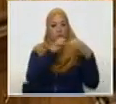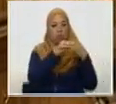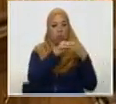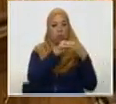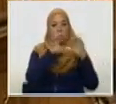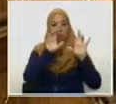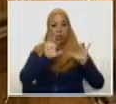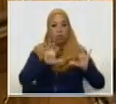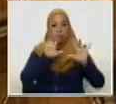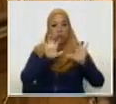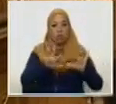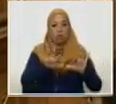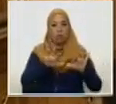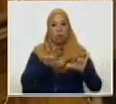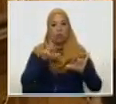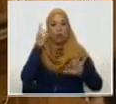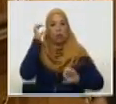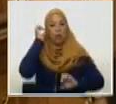Secretario, subsecretaria,